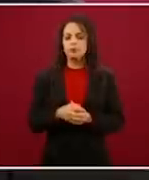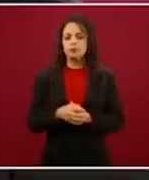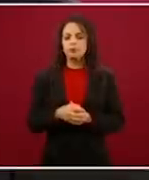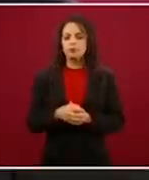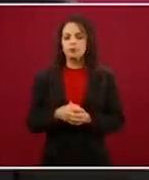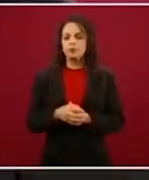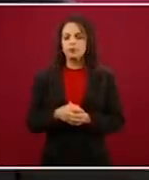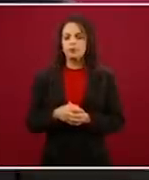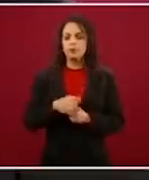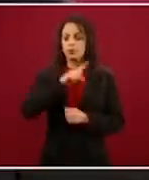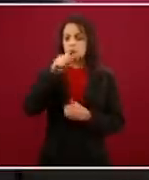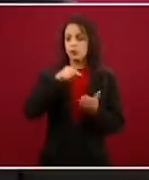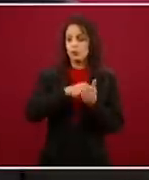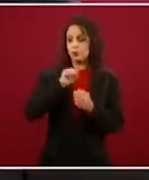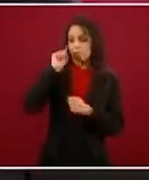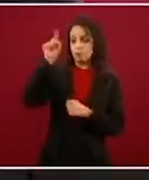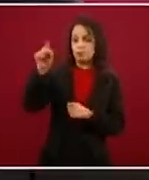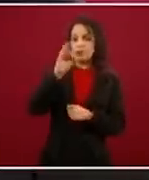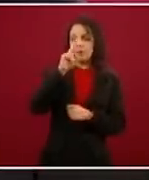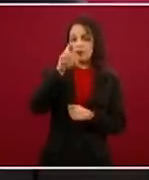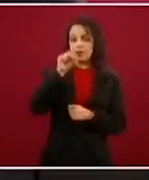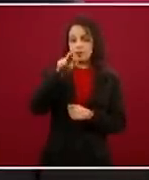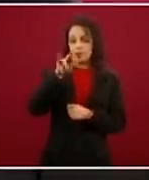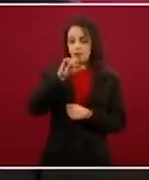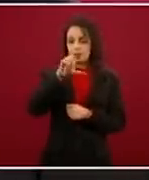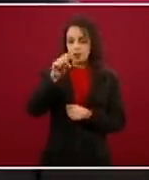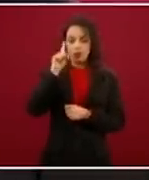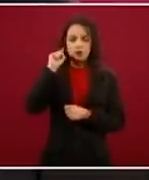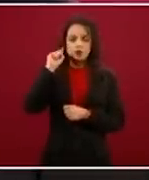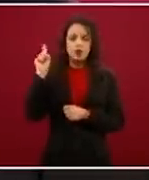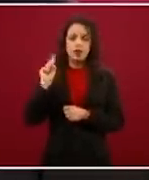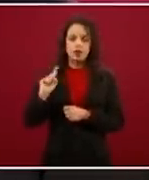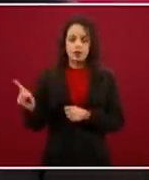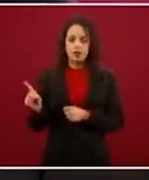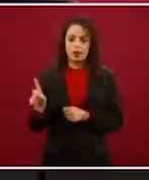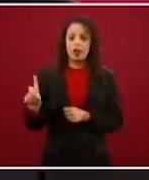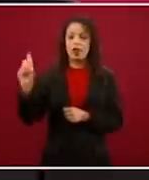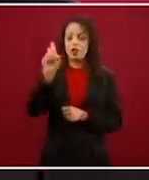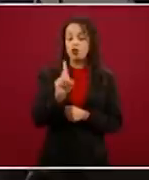en Fresnillo, Zacatecas,